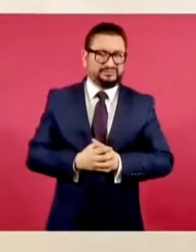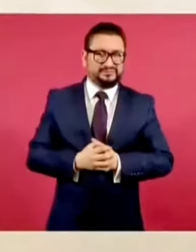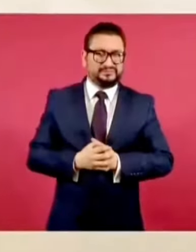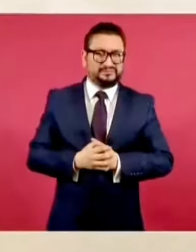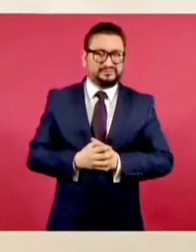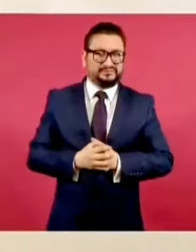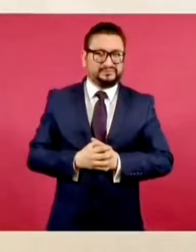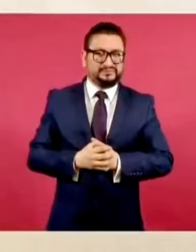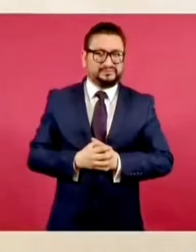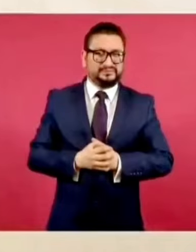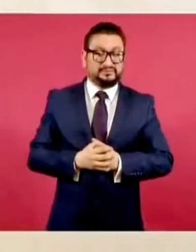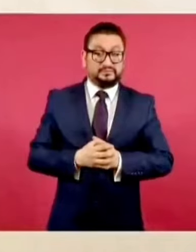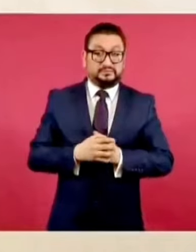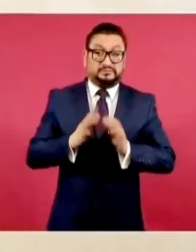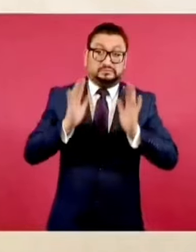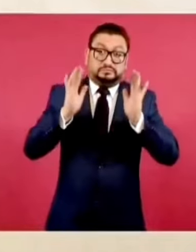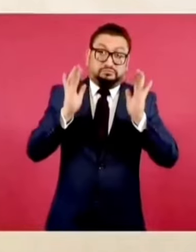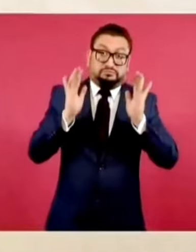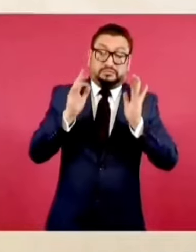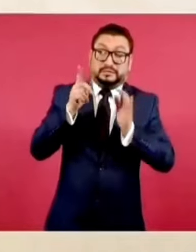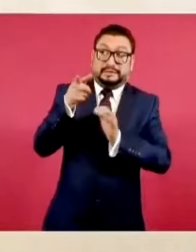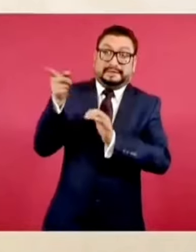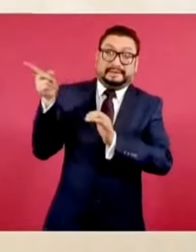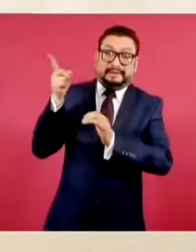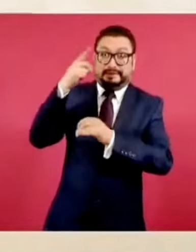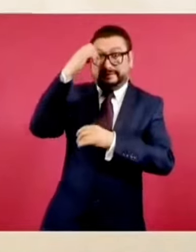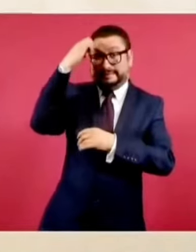expertos según los